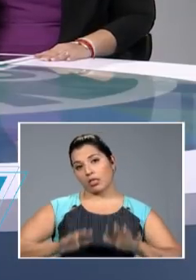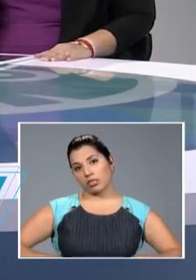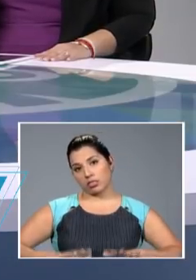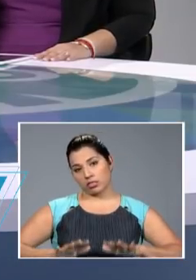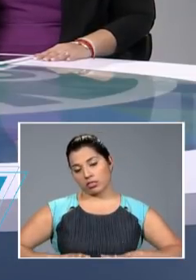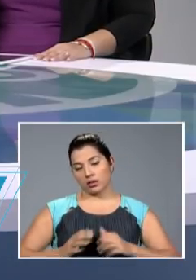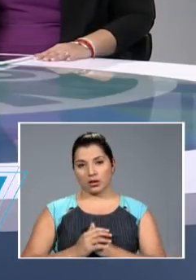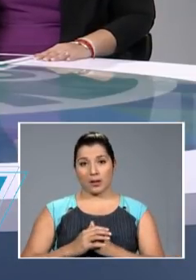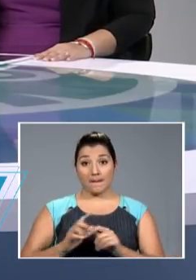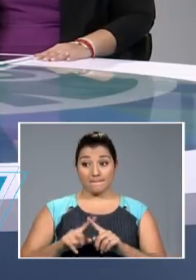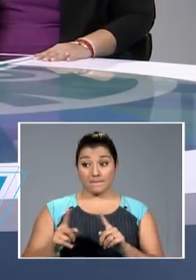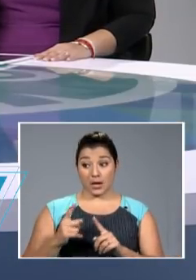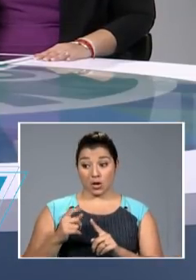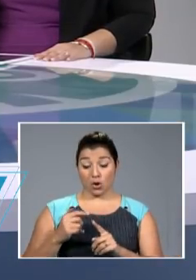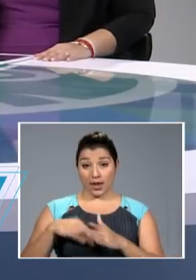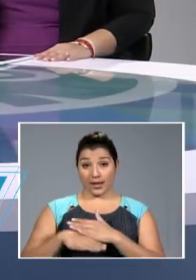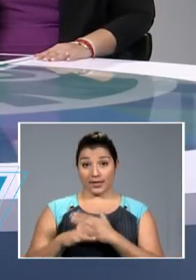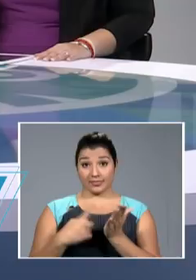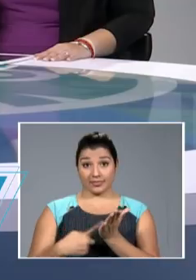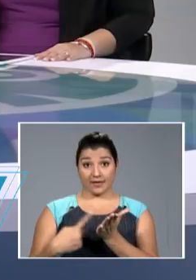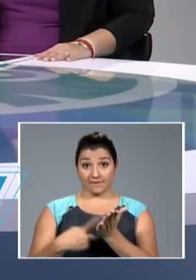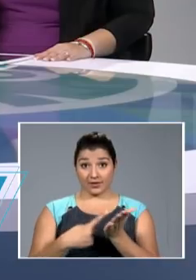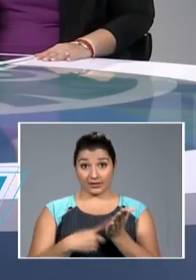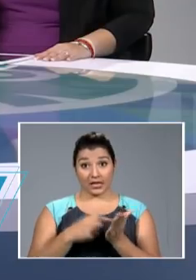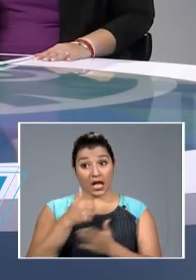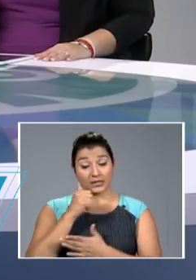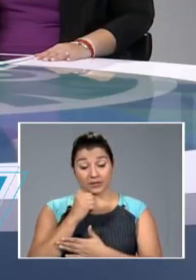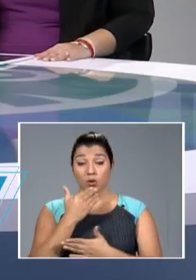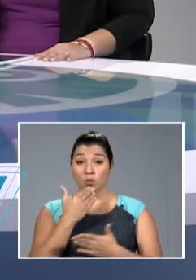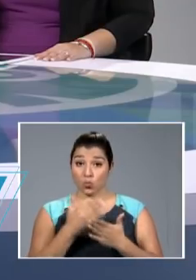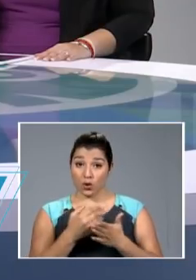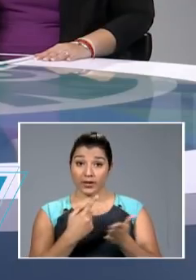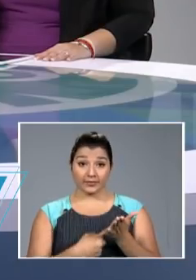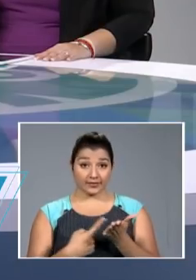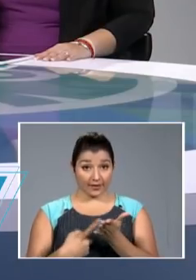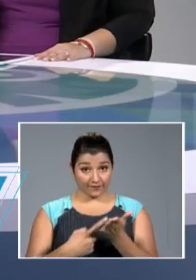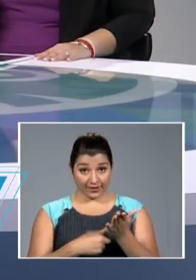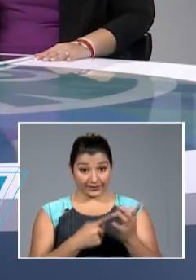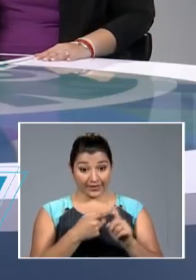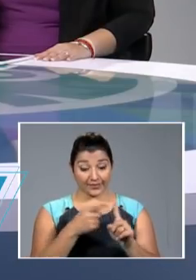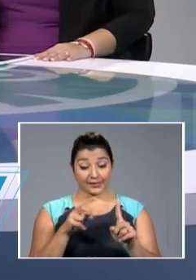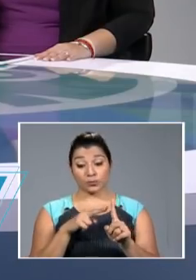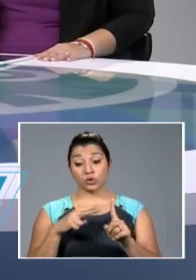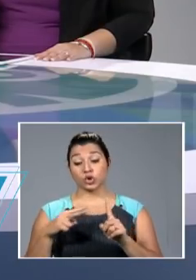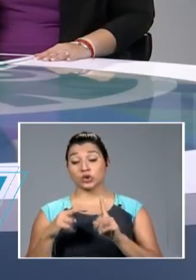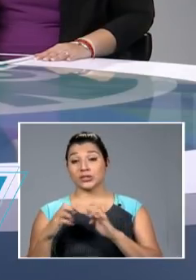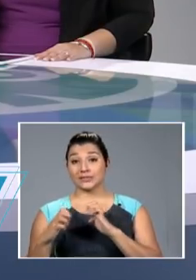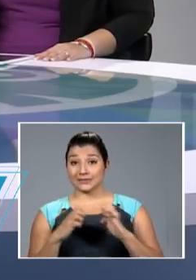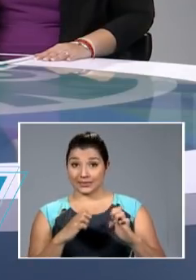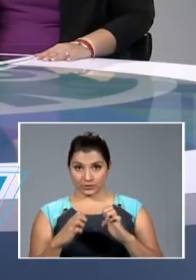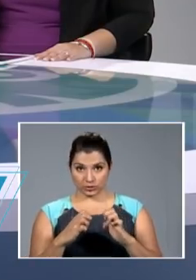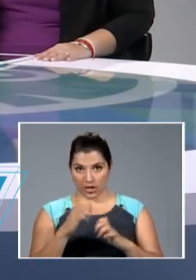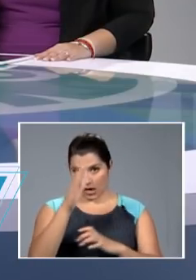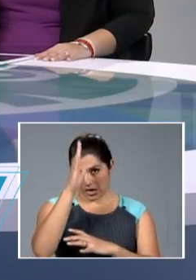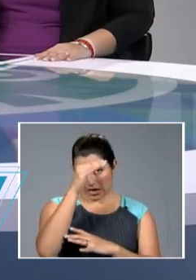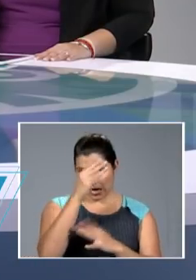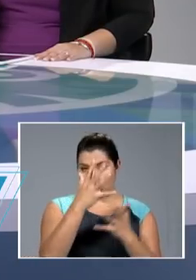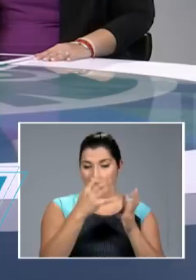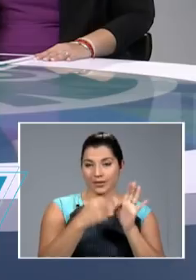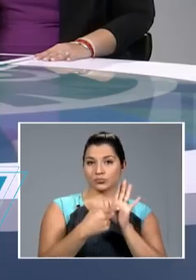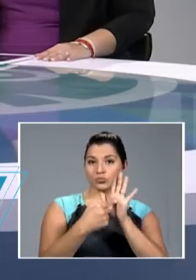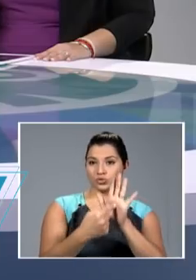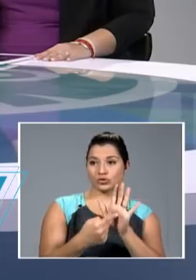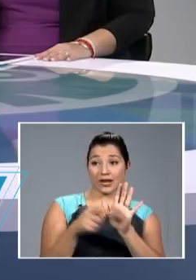pero en el debate de ayer, que fue un buen debate desde el punto de vista estratégico, como digo, don Carlos quería demostrar